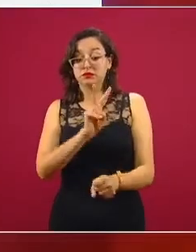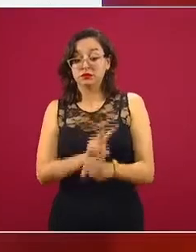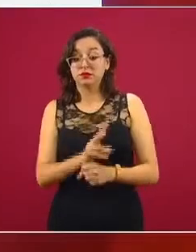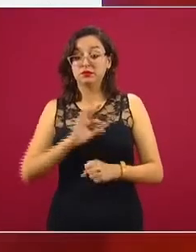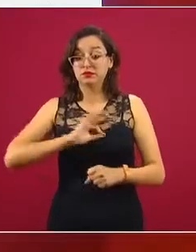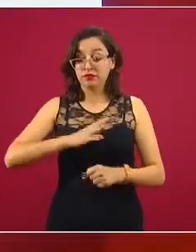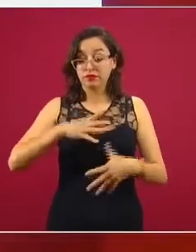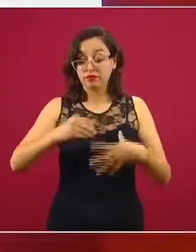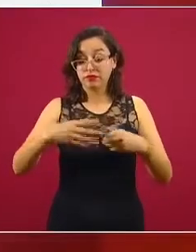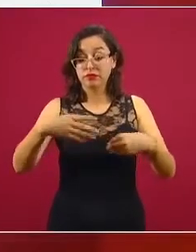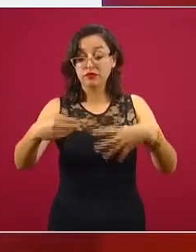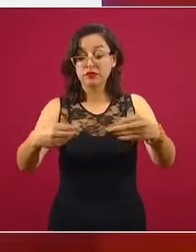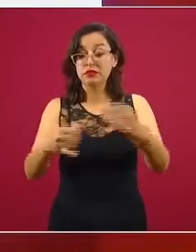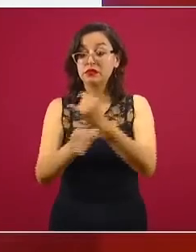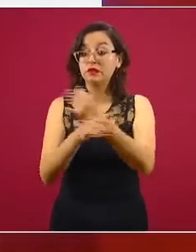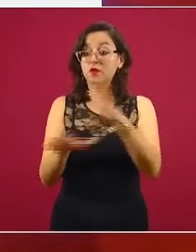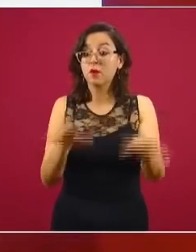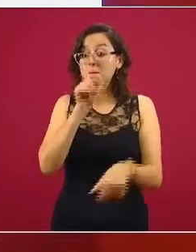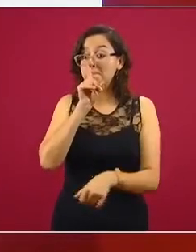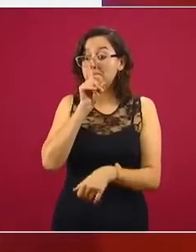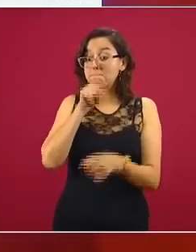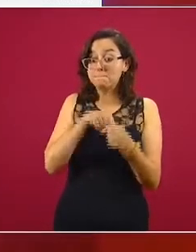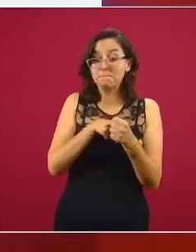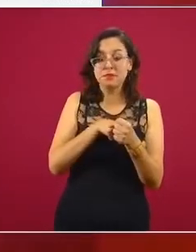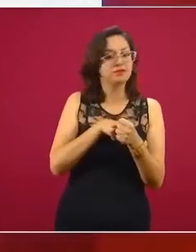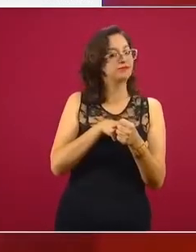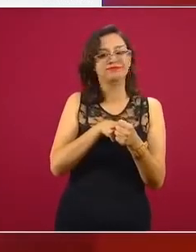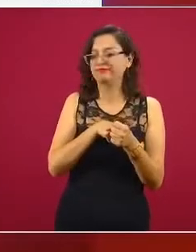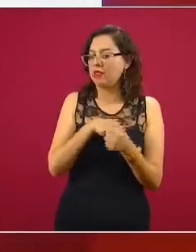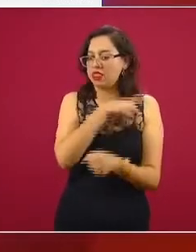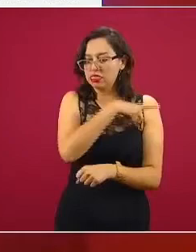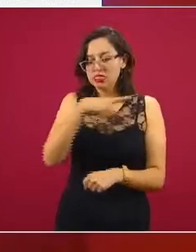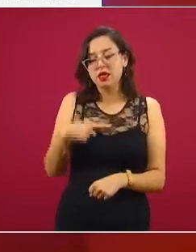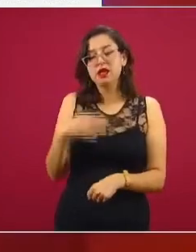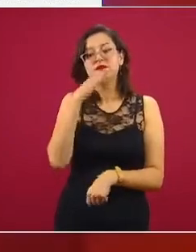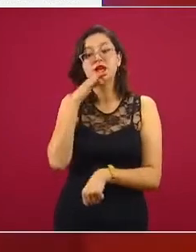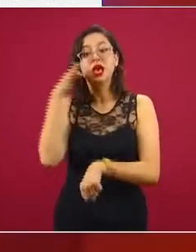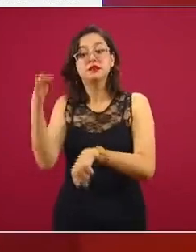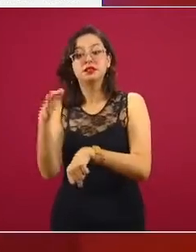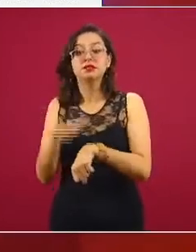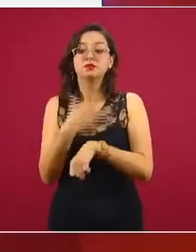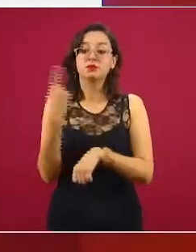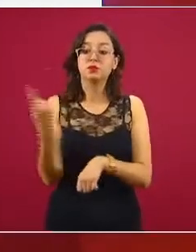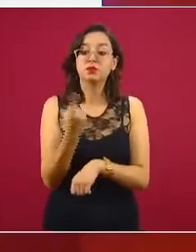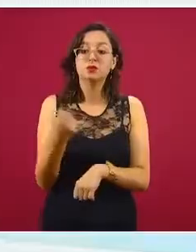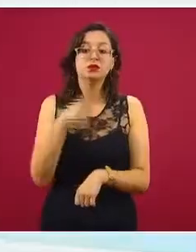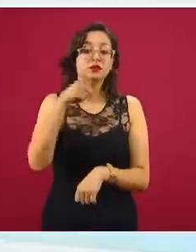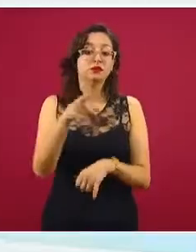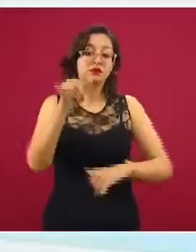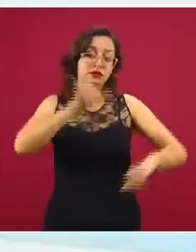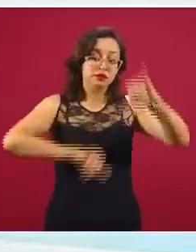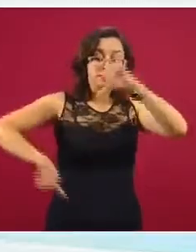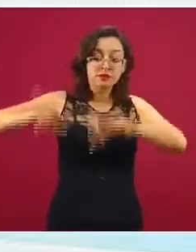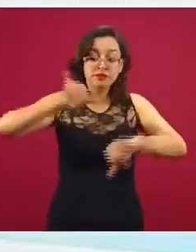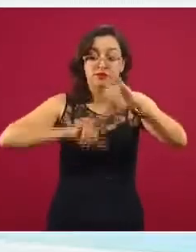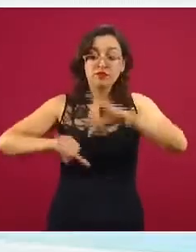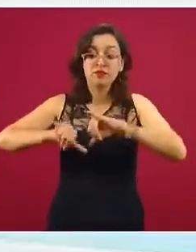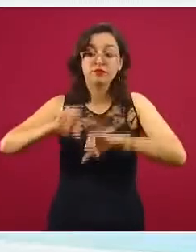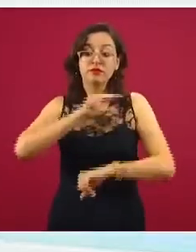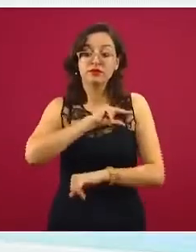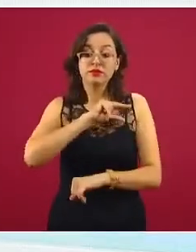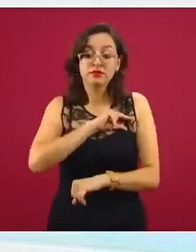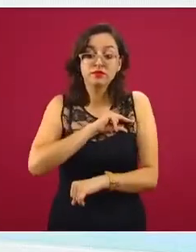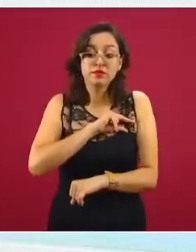es decir, que no ocultaran información, porque lo que no queremos es que de repente haya una unidad, desde luego inaceptable en